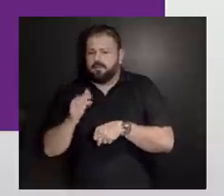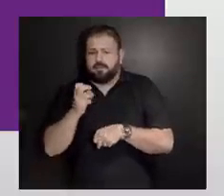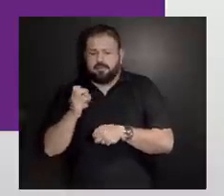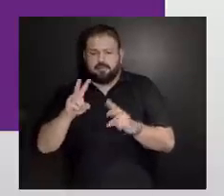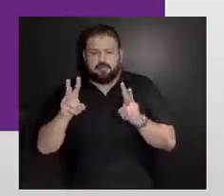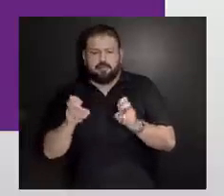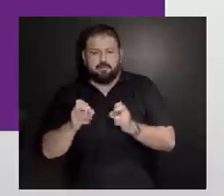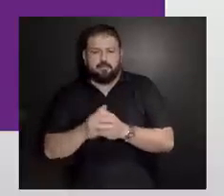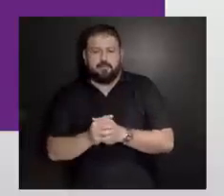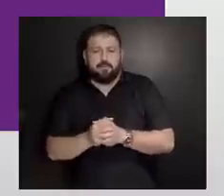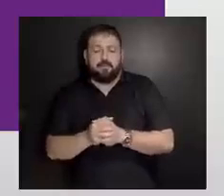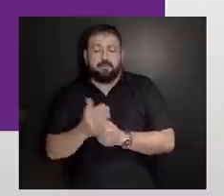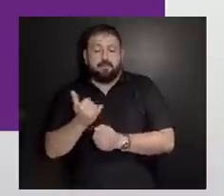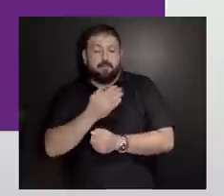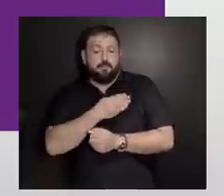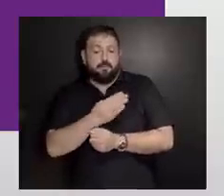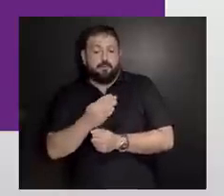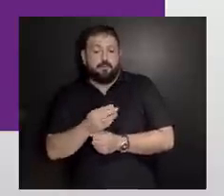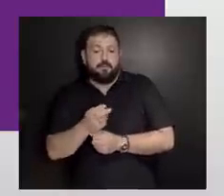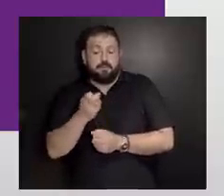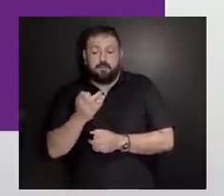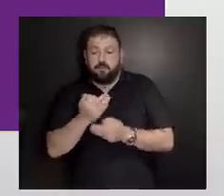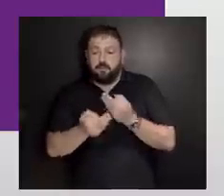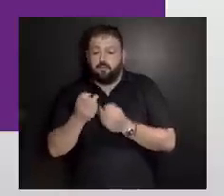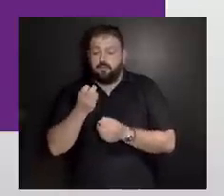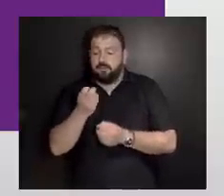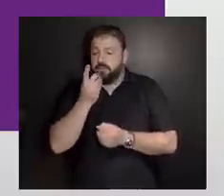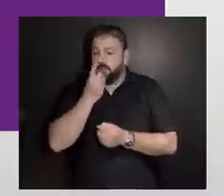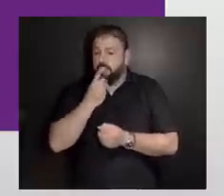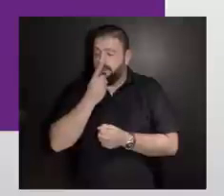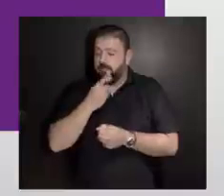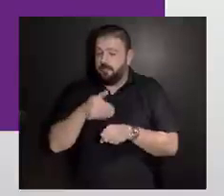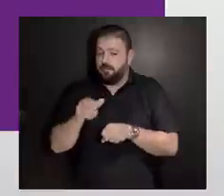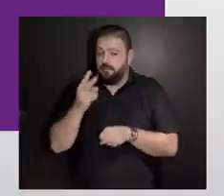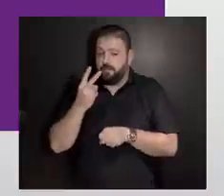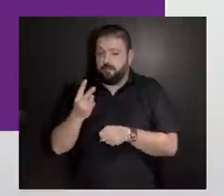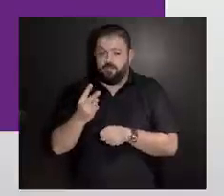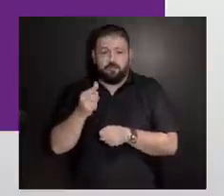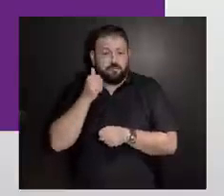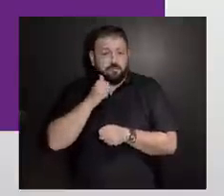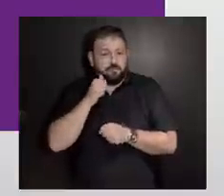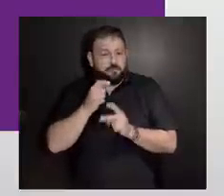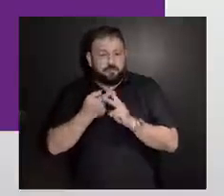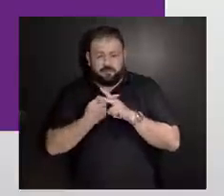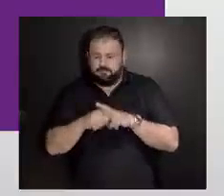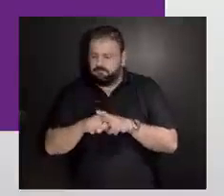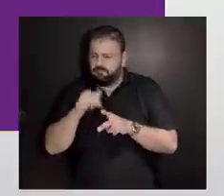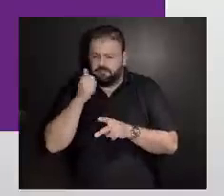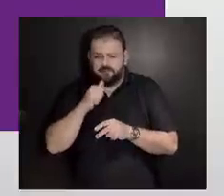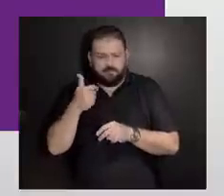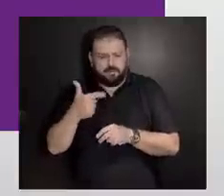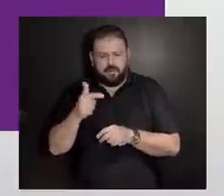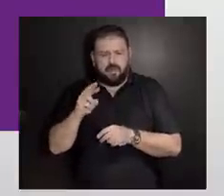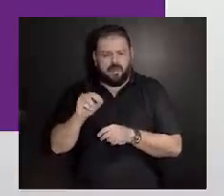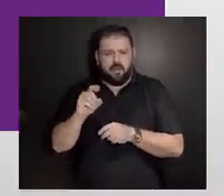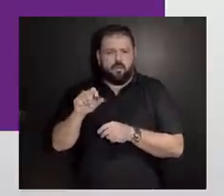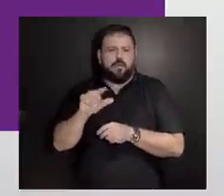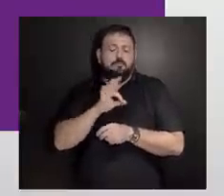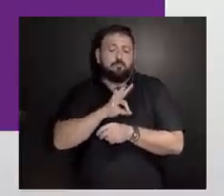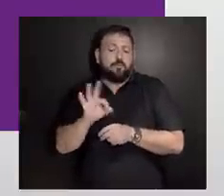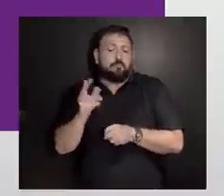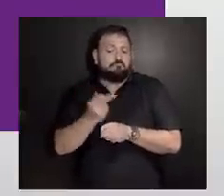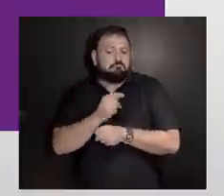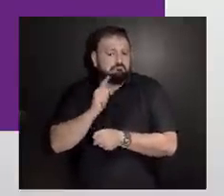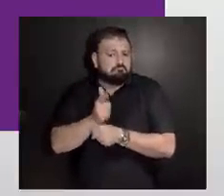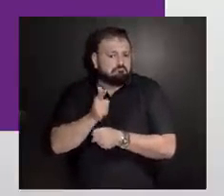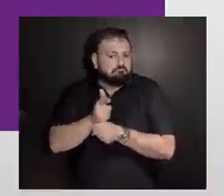tema. Y pues bueno, ya en la diabetes tipo 2, además del inicio que es gradual, puede no haber síntomas.